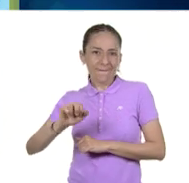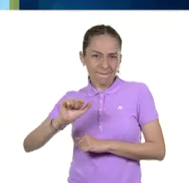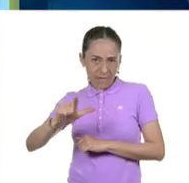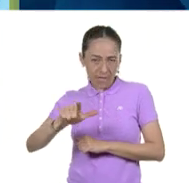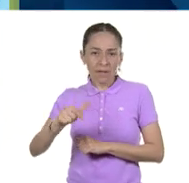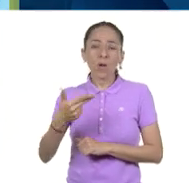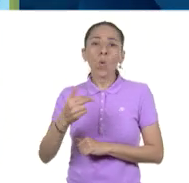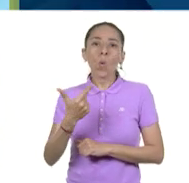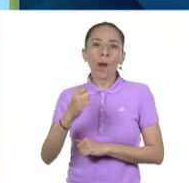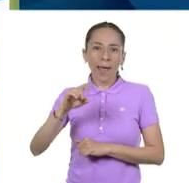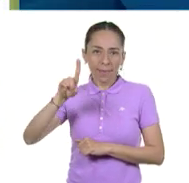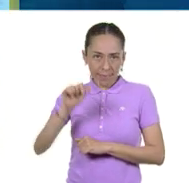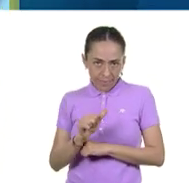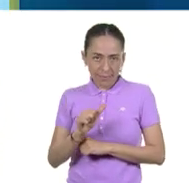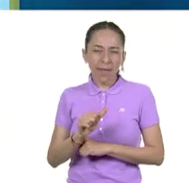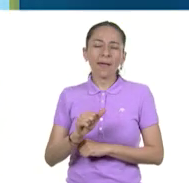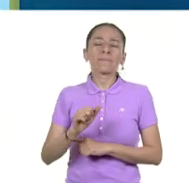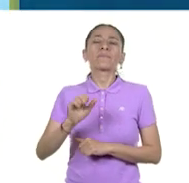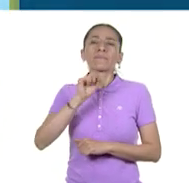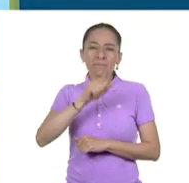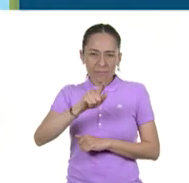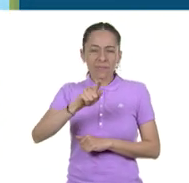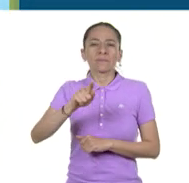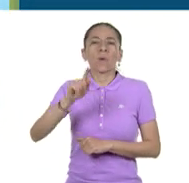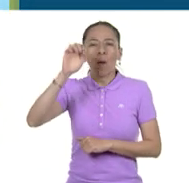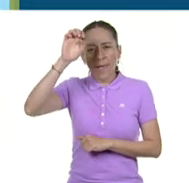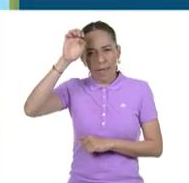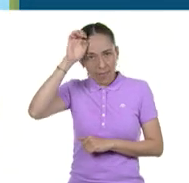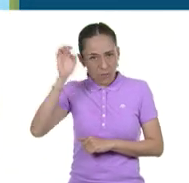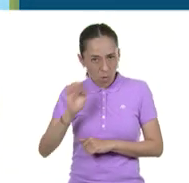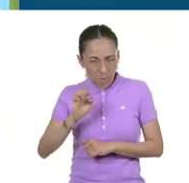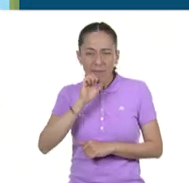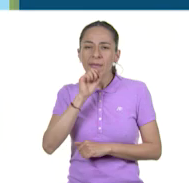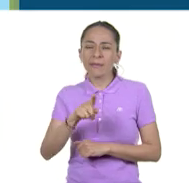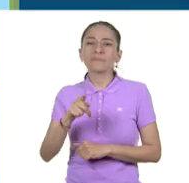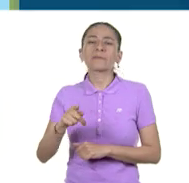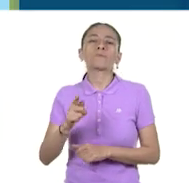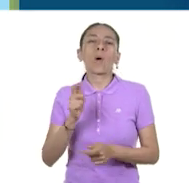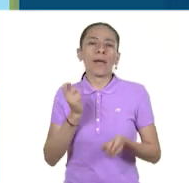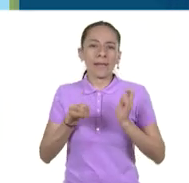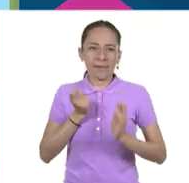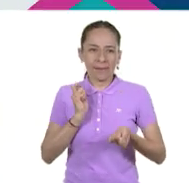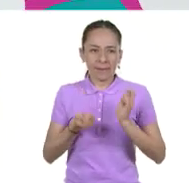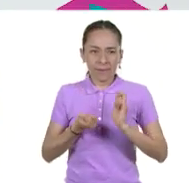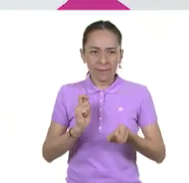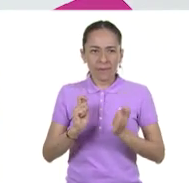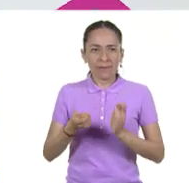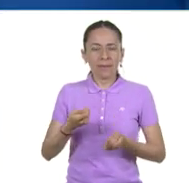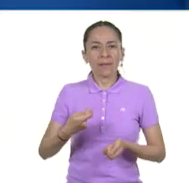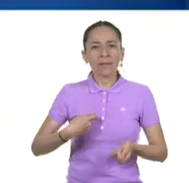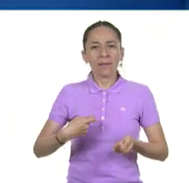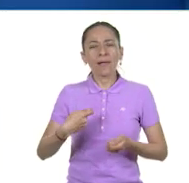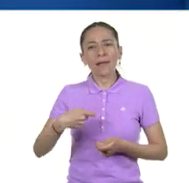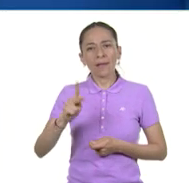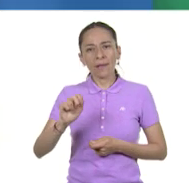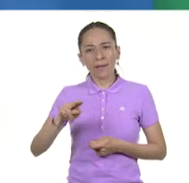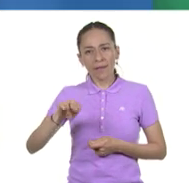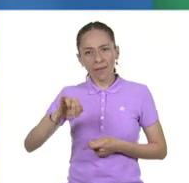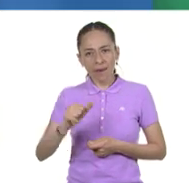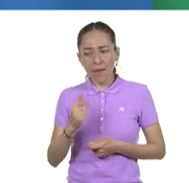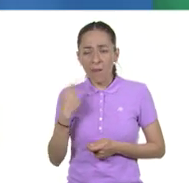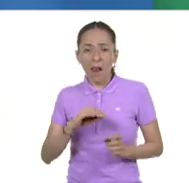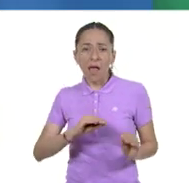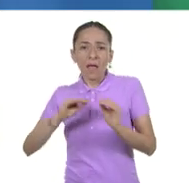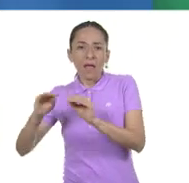Kenia, que tienen mejores condiciones para conseguir trabajo y una convivencia pacífica.